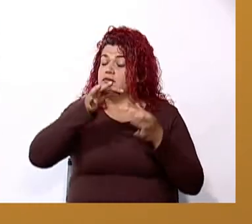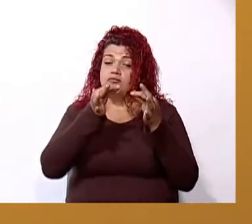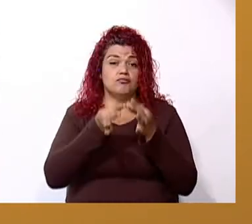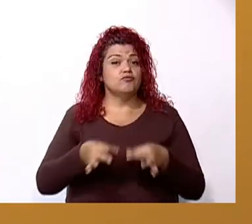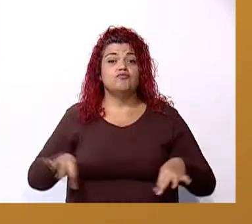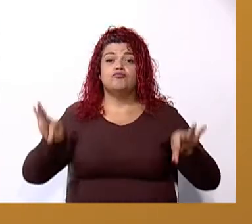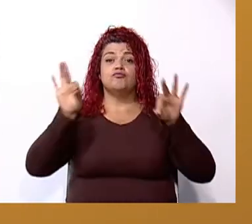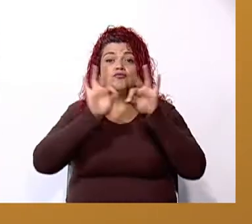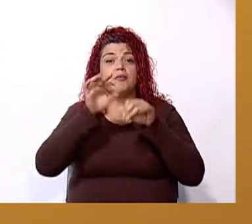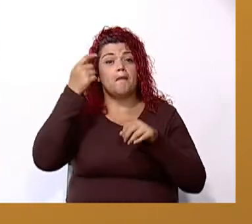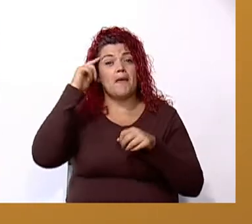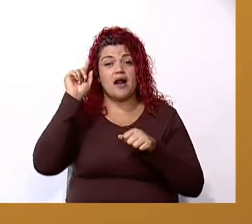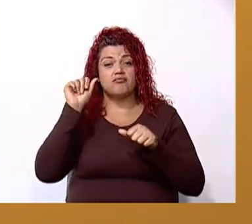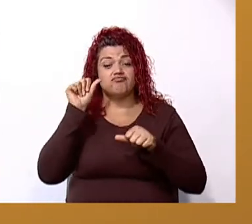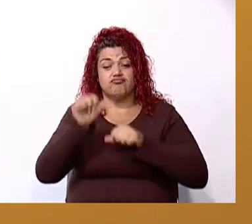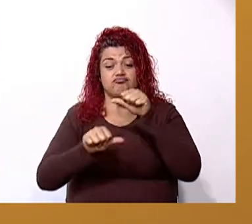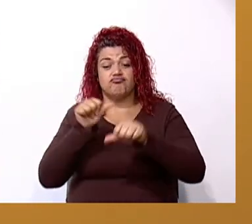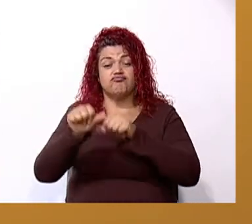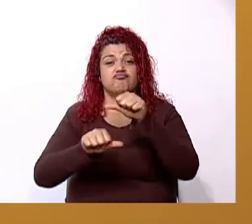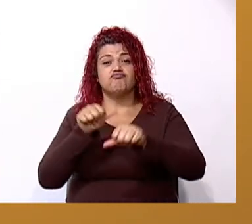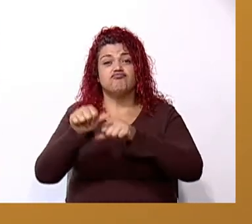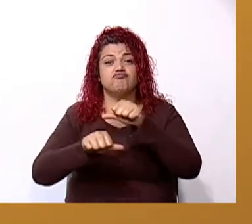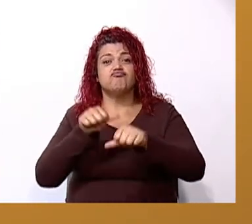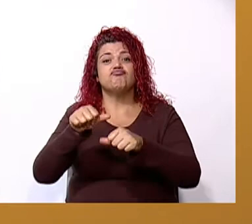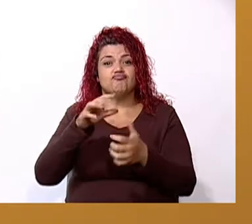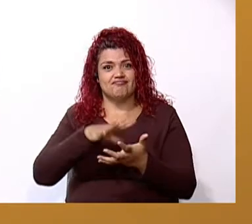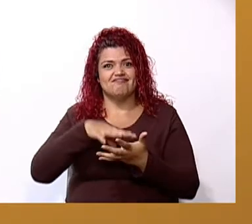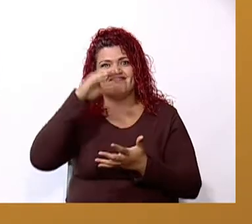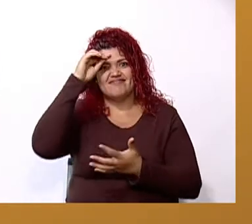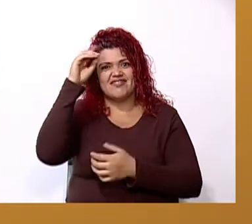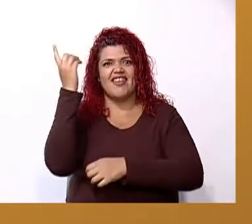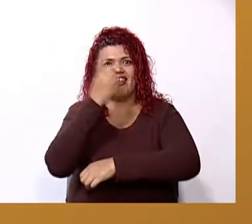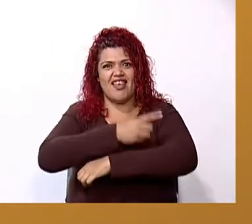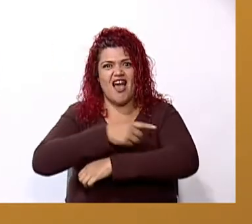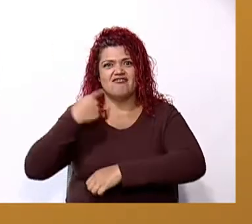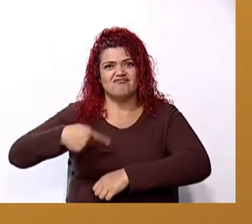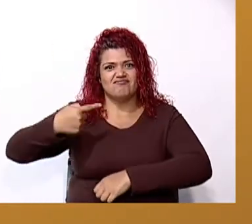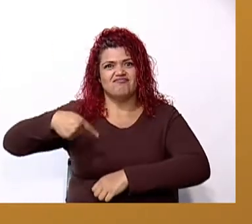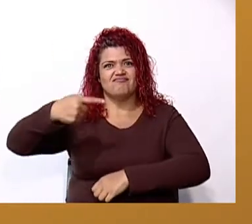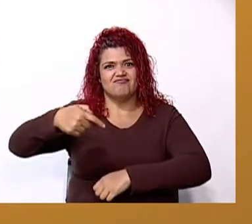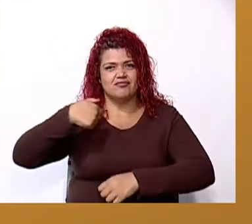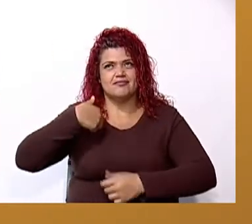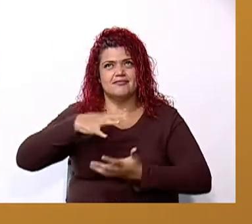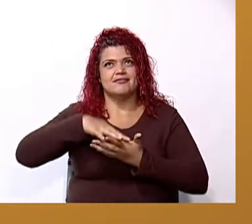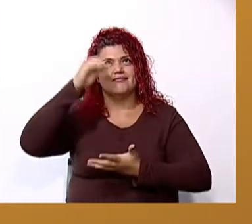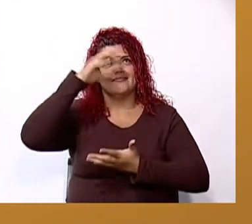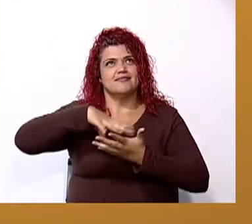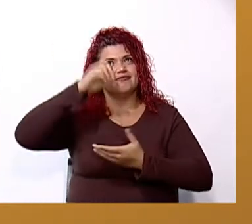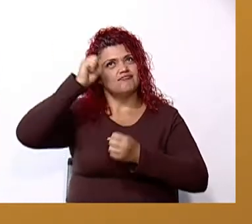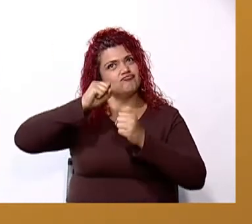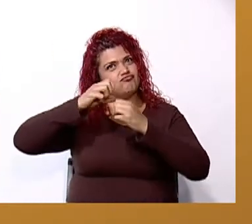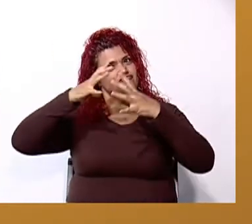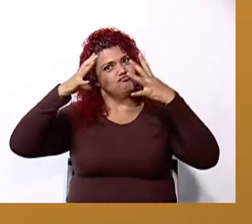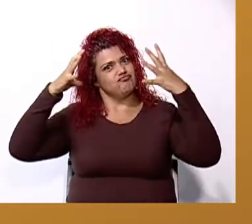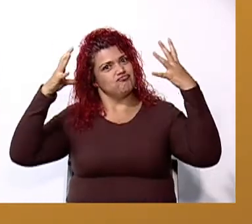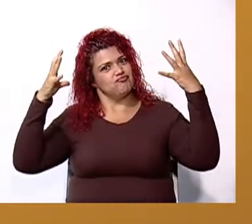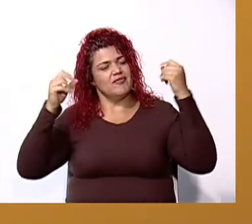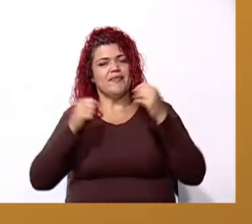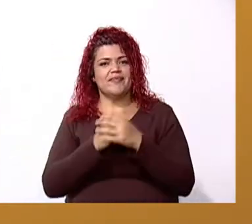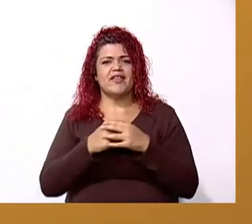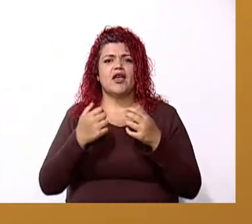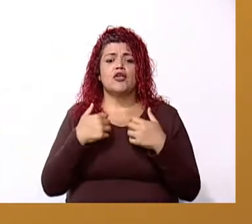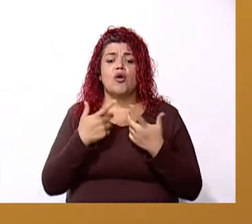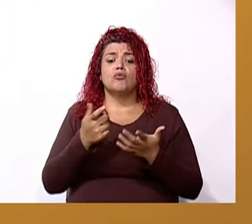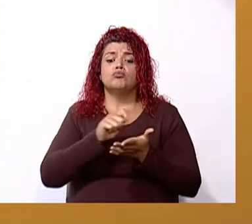para seguir construyendo y aprendiendo cada día más y más nuestros conocimientos. Les voy a pedir que pongamos sobre la